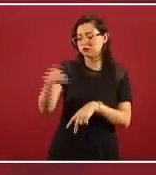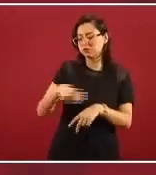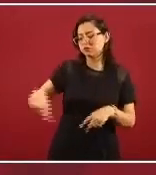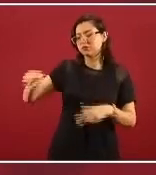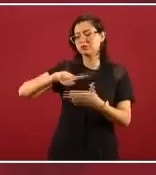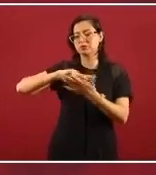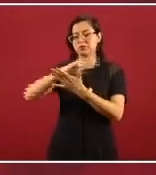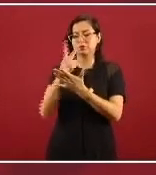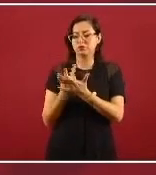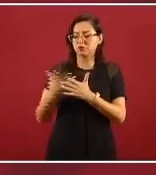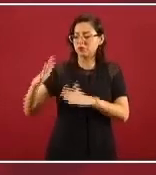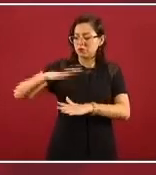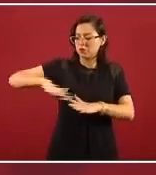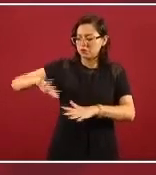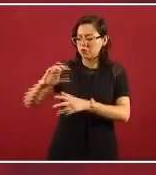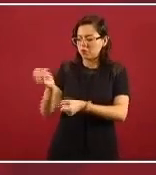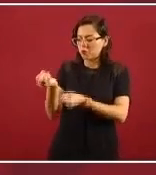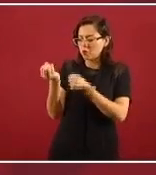programas sociales.